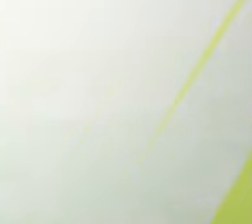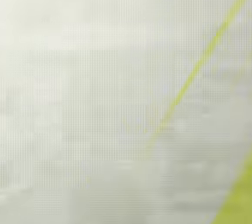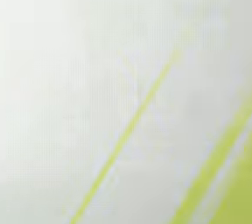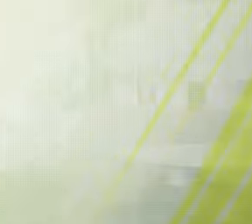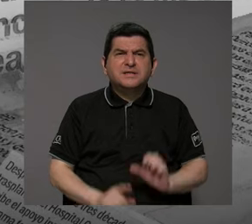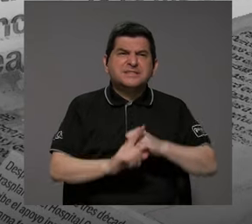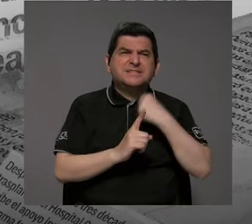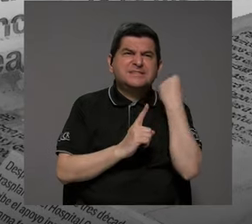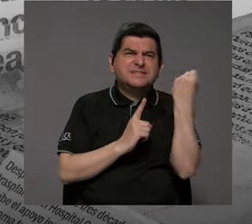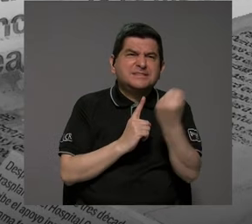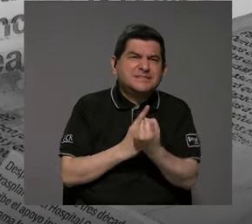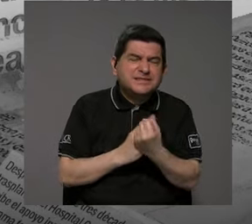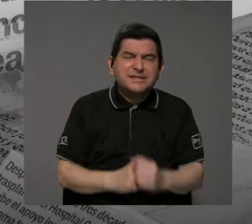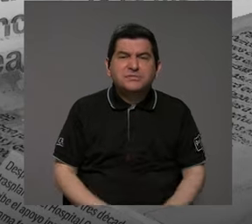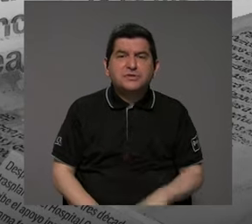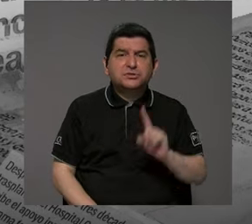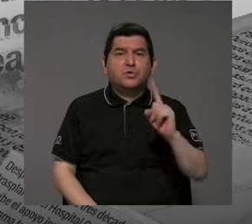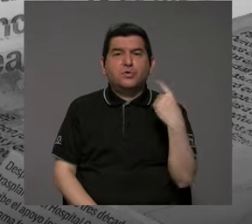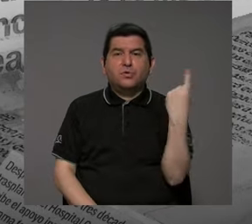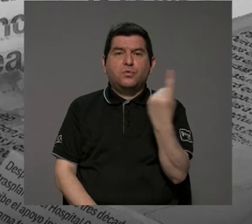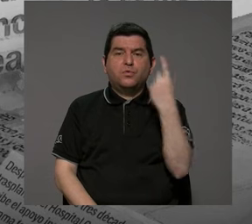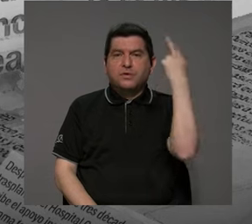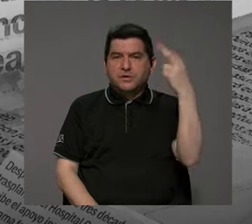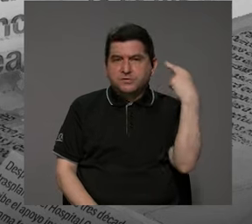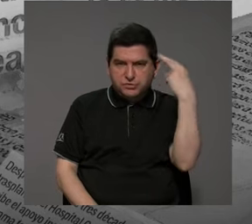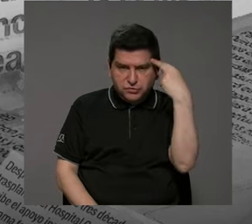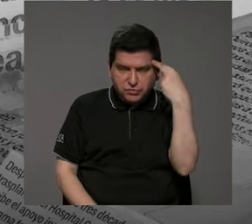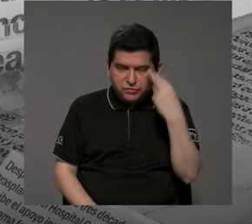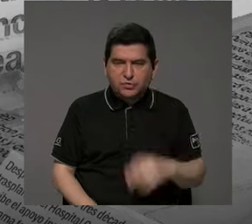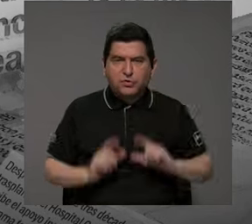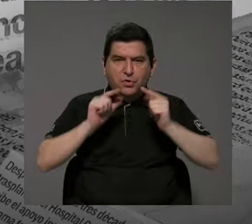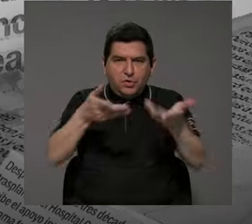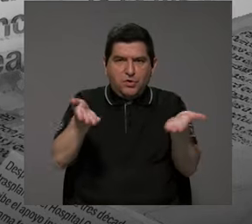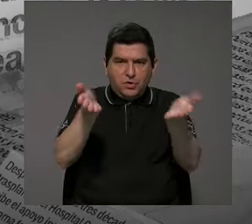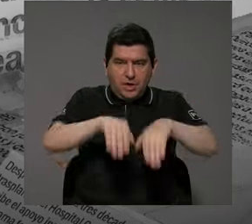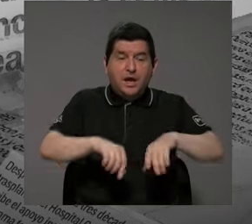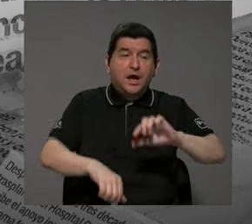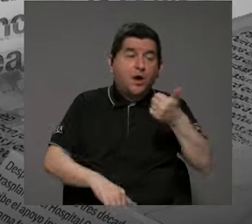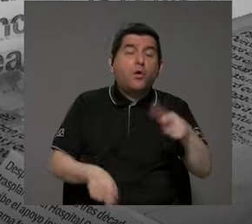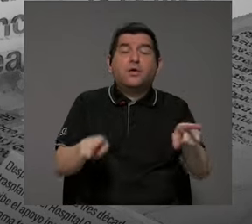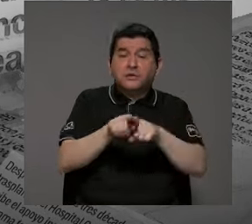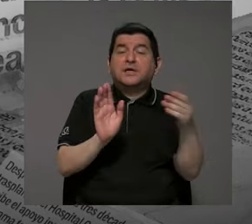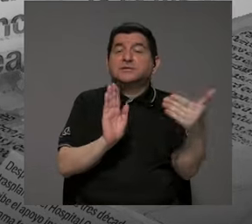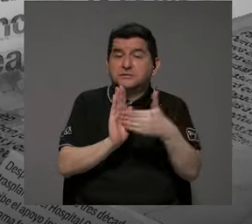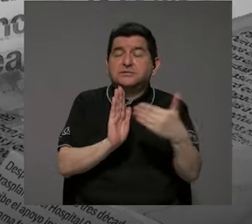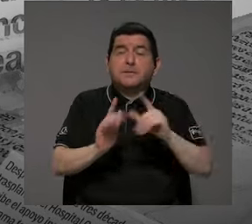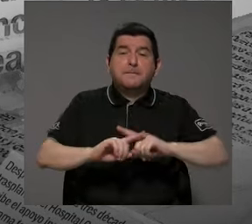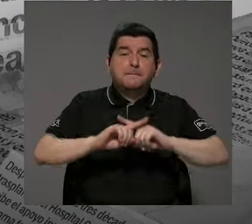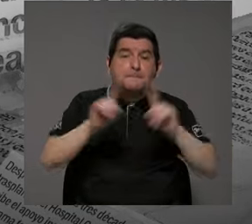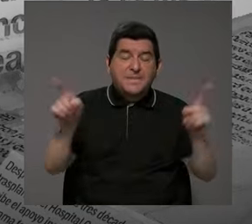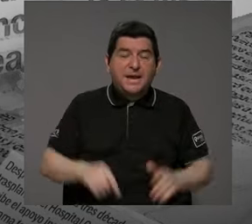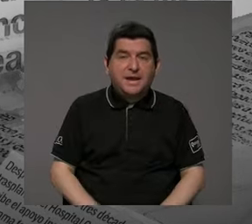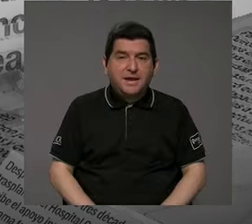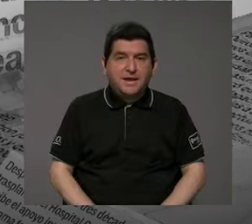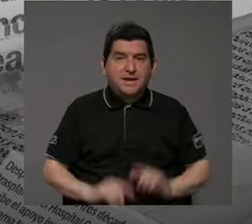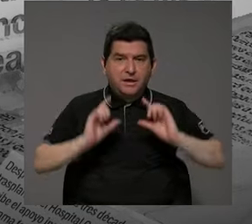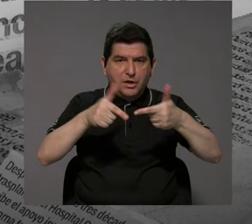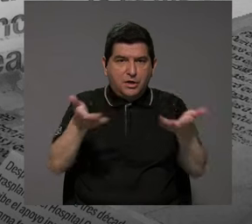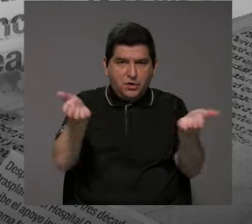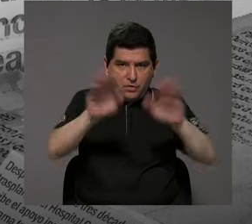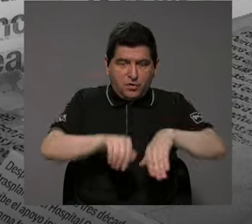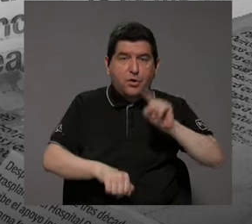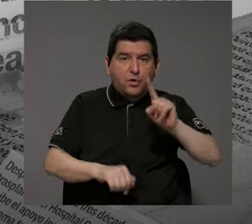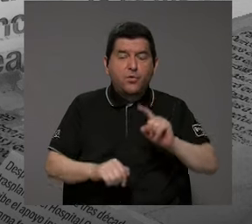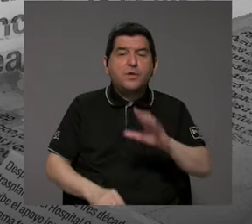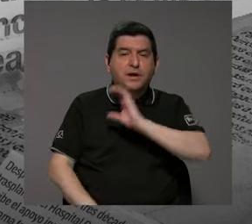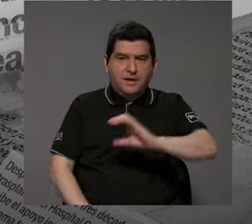un tener una única causa como del relleno podrían ser muchas otras cosas que estén afectando pero que sin duda el relleno puede ser un factor